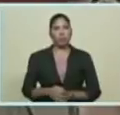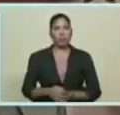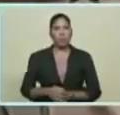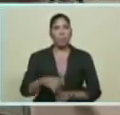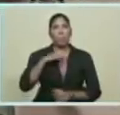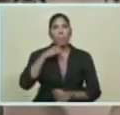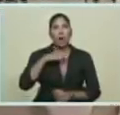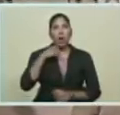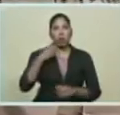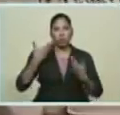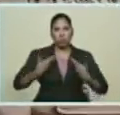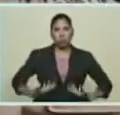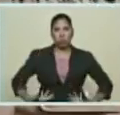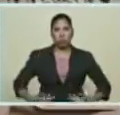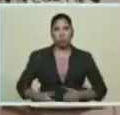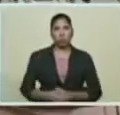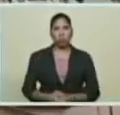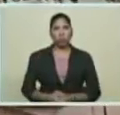Queridos compañeros,